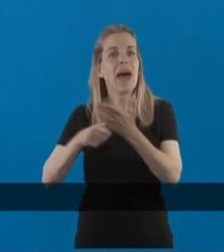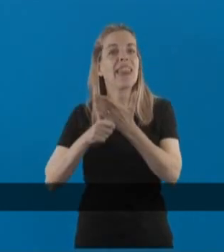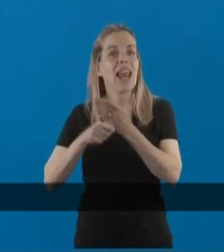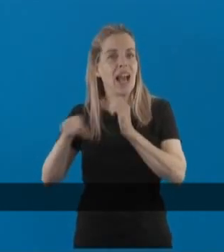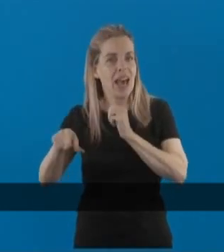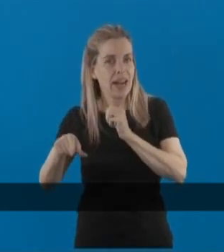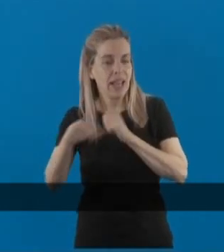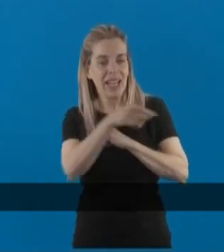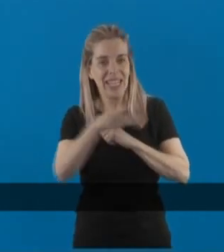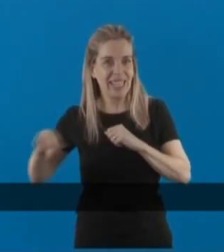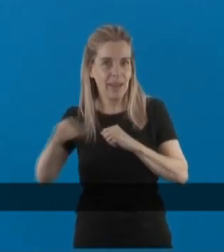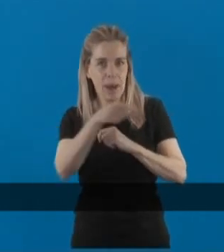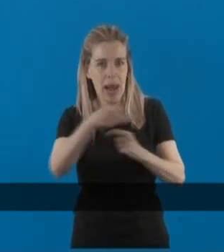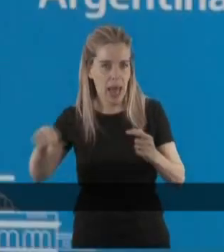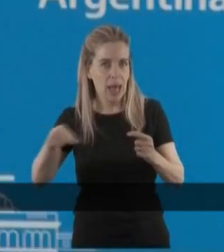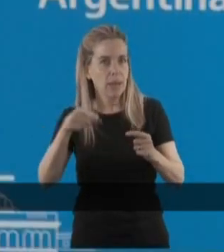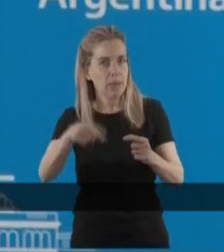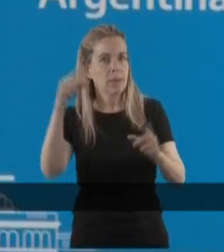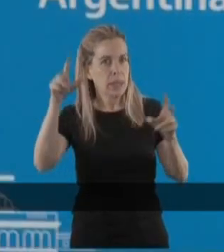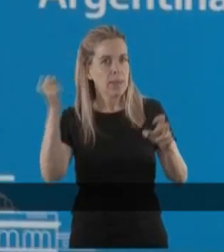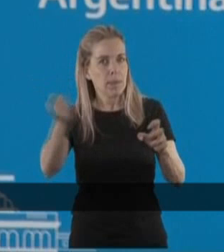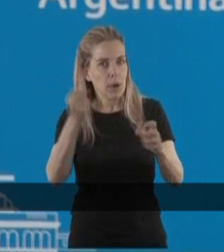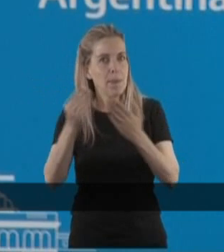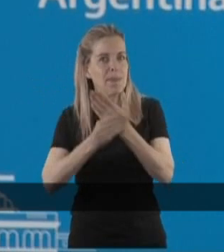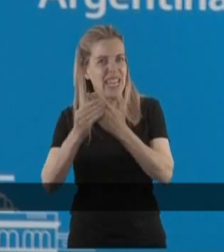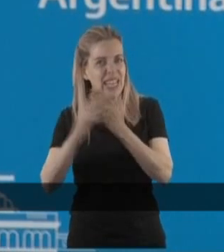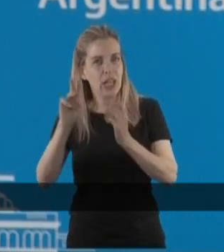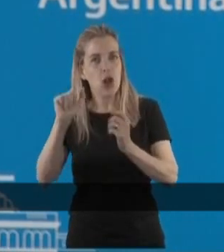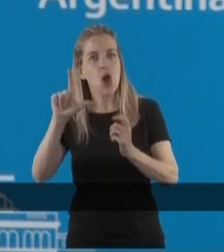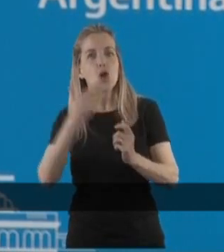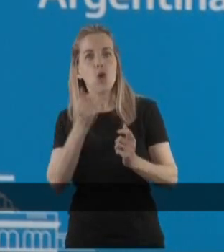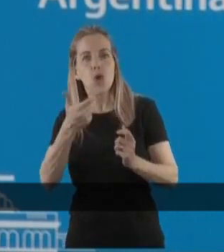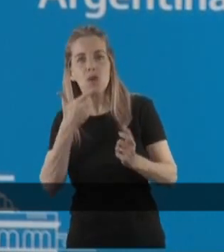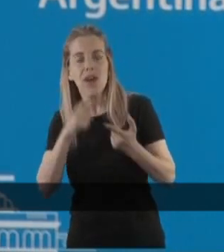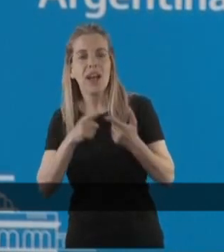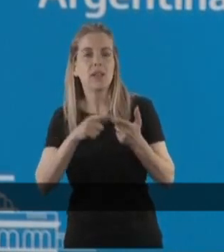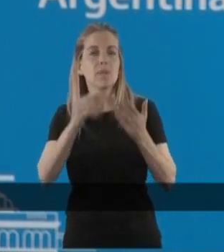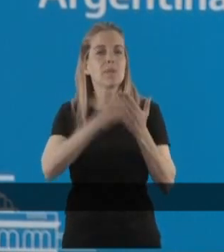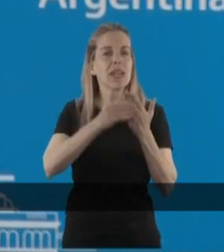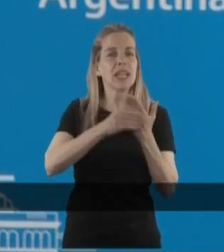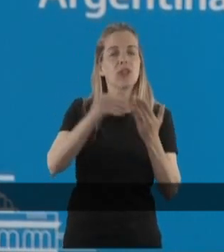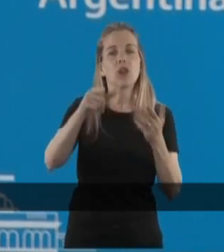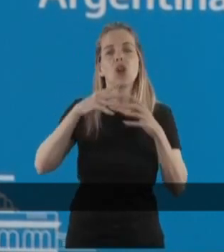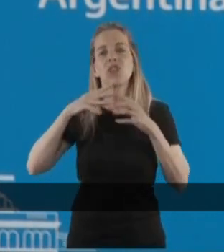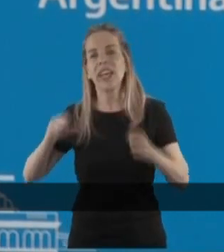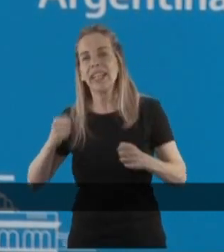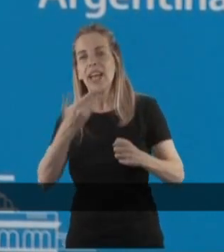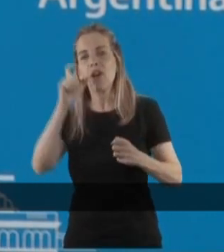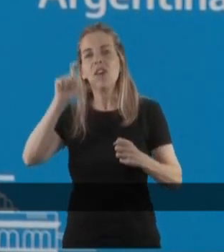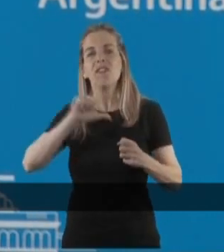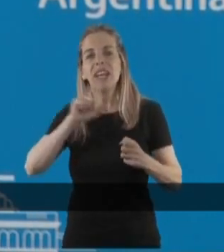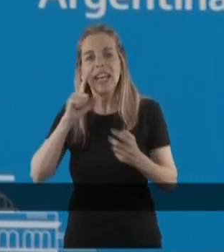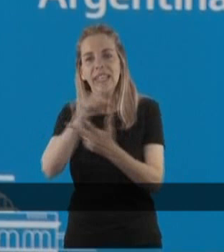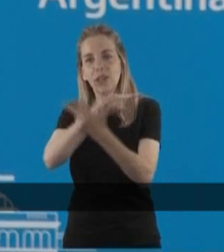días y en estas semanas. Está trabajando el ministro Culfo, se está trabajando el ministro Domínguez, se está trabajando el secretario Feletti, se están